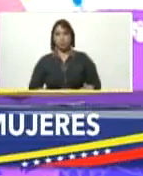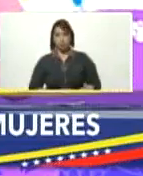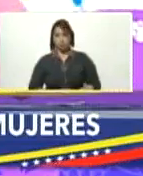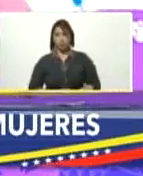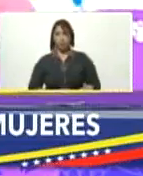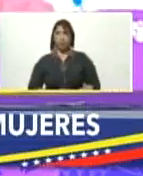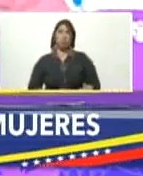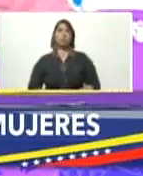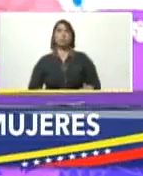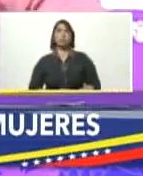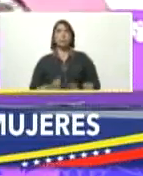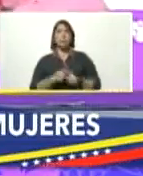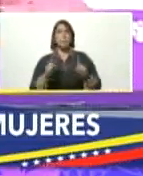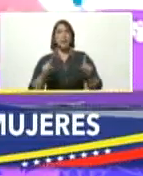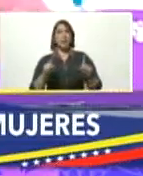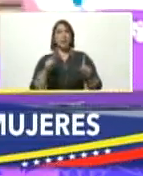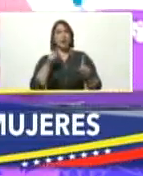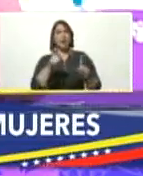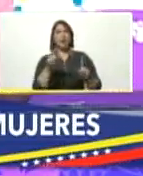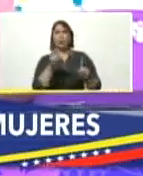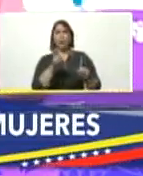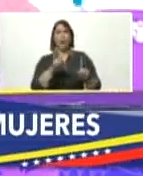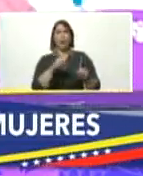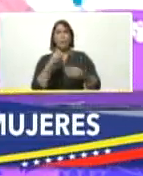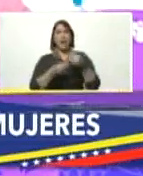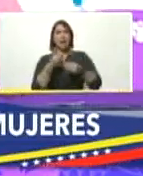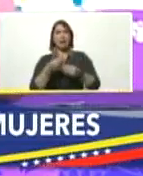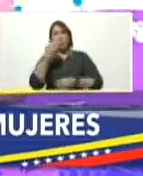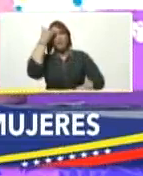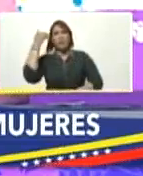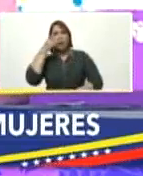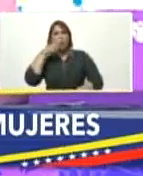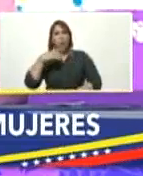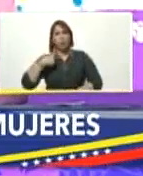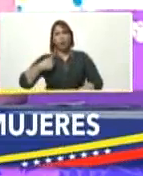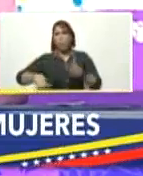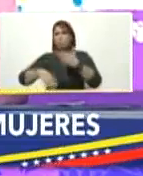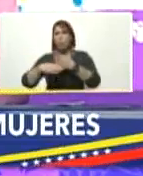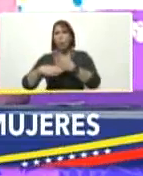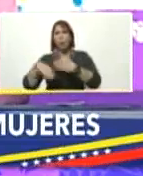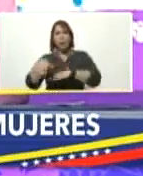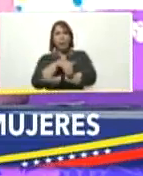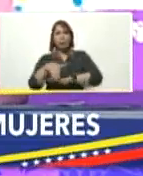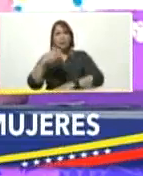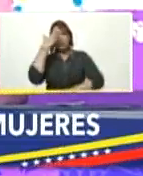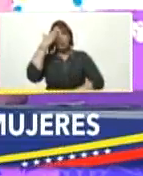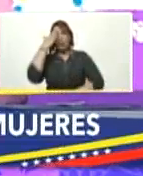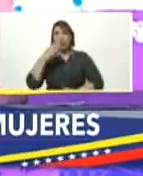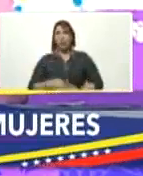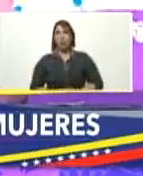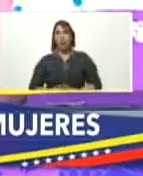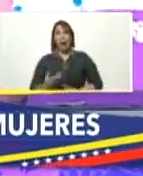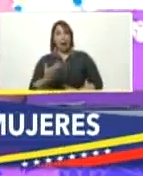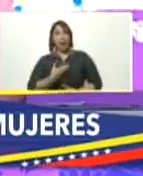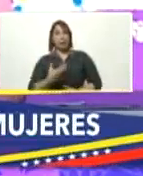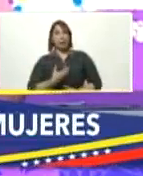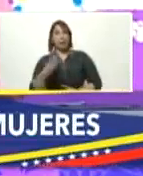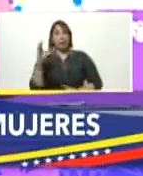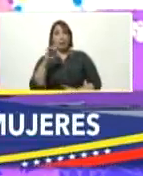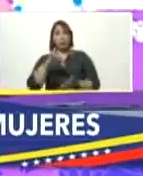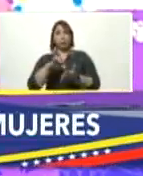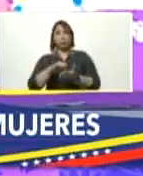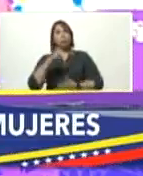Pero eso no me exime de ser pueblo, sentir como pueblo. Yo voy por la calle y lo sabe la alcaldesa de Caracas y